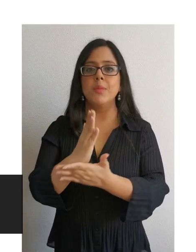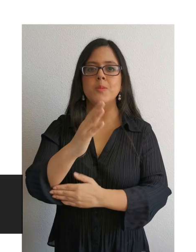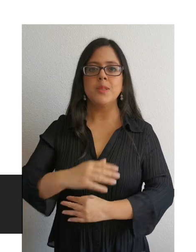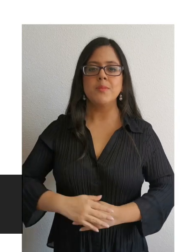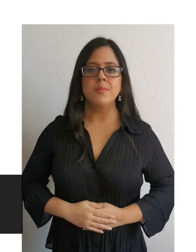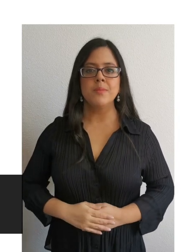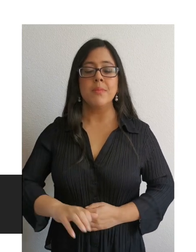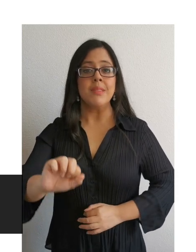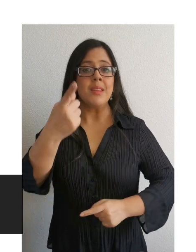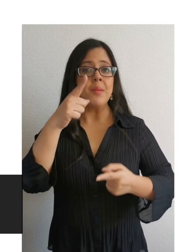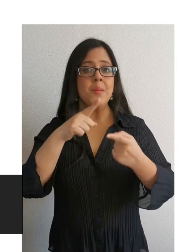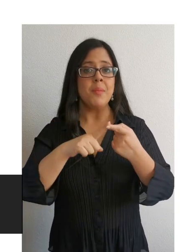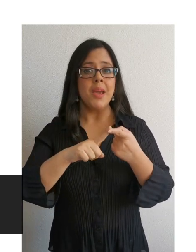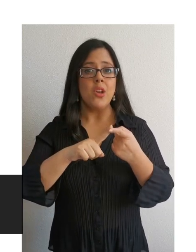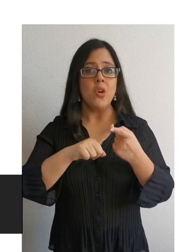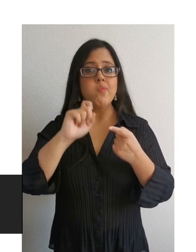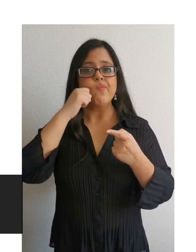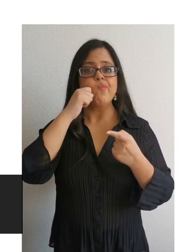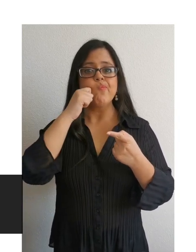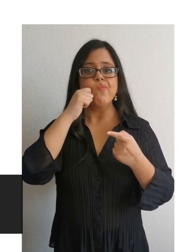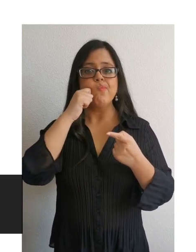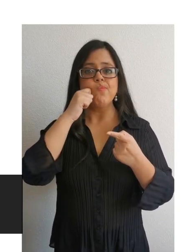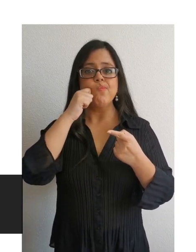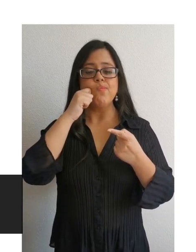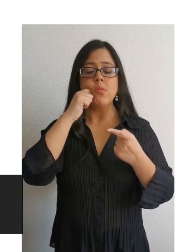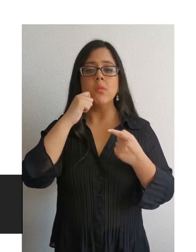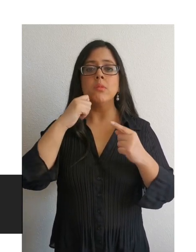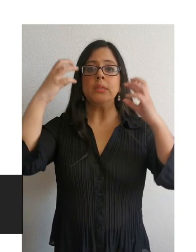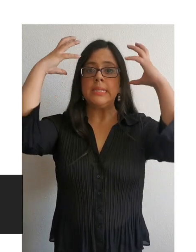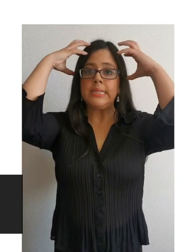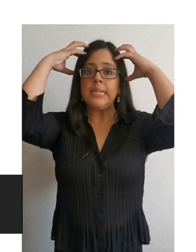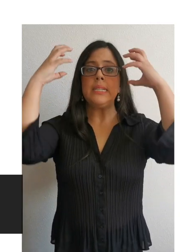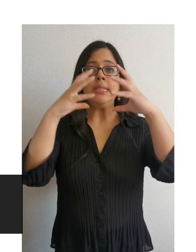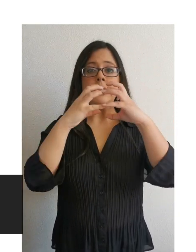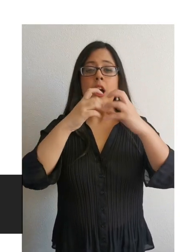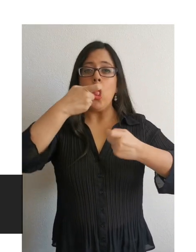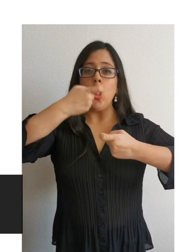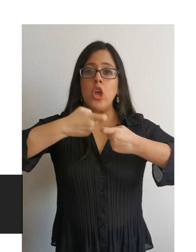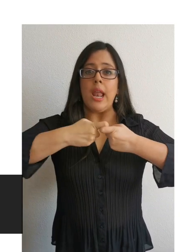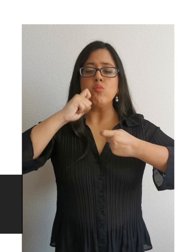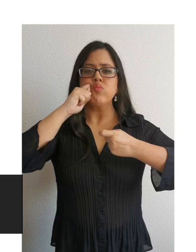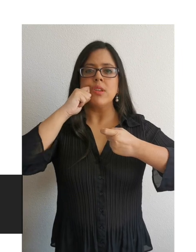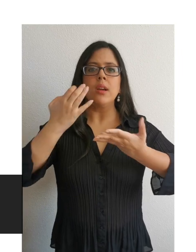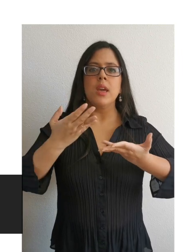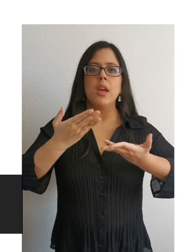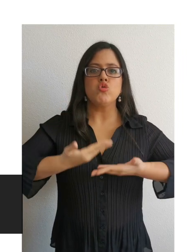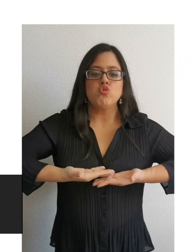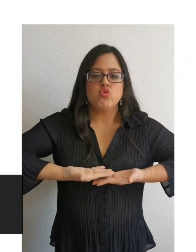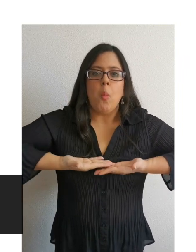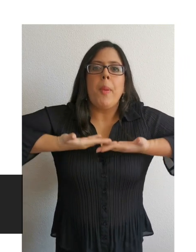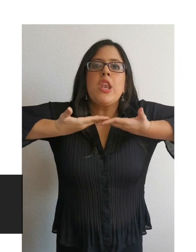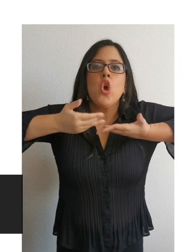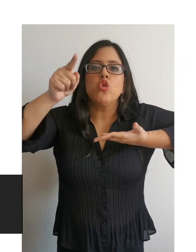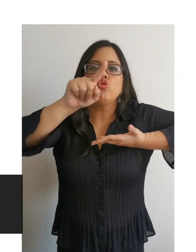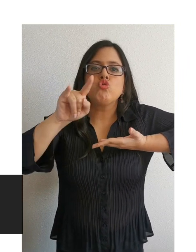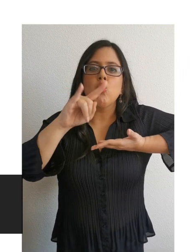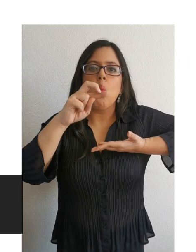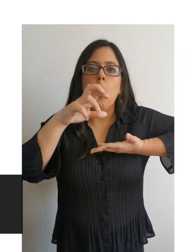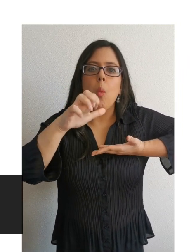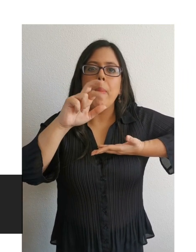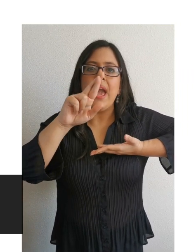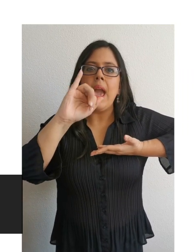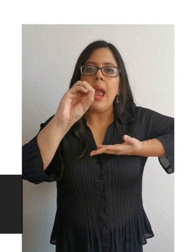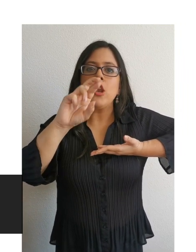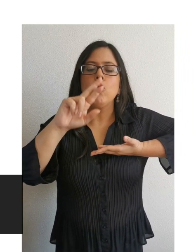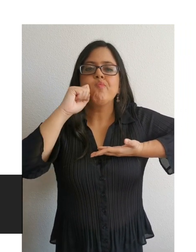entonces. En primer lugar, superior cefálico o craneal, que es lo que está hacia arriba, superior o más cerca de la